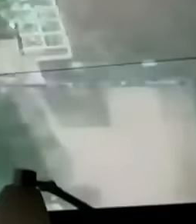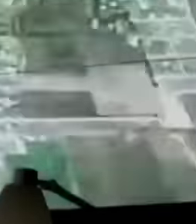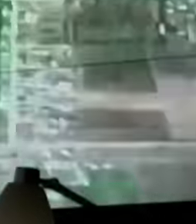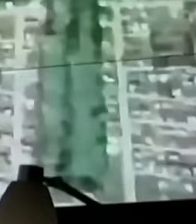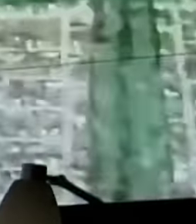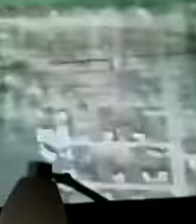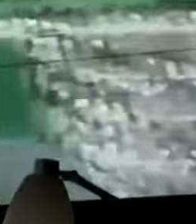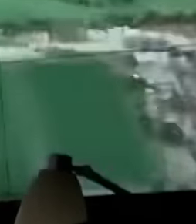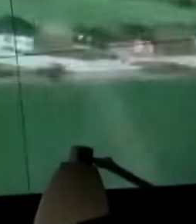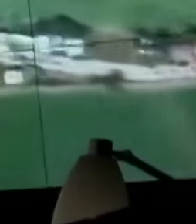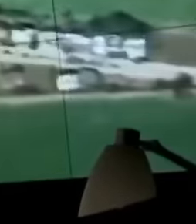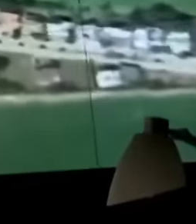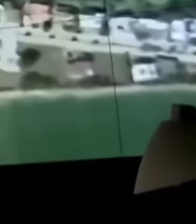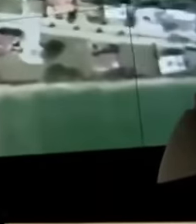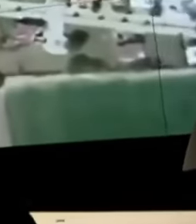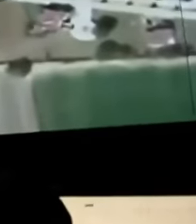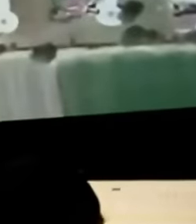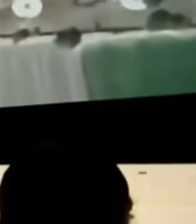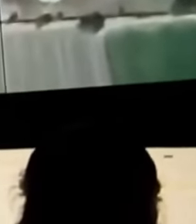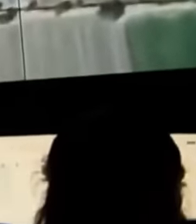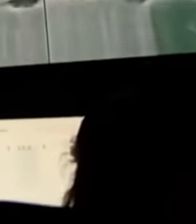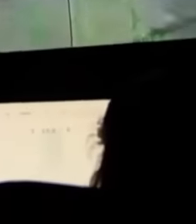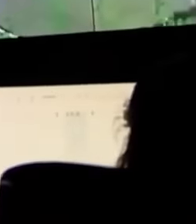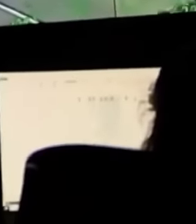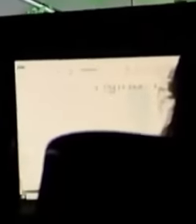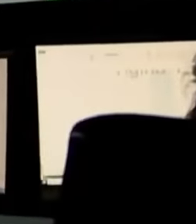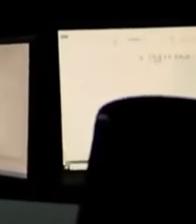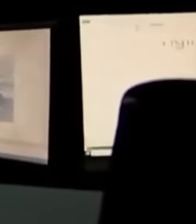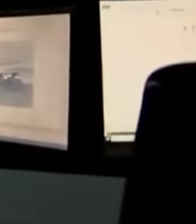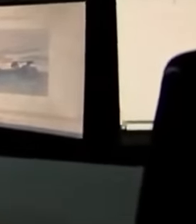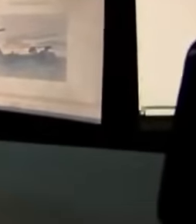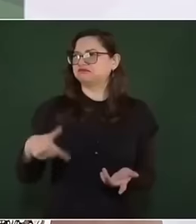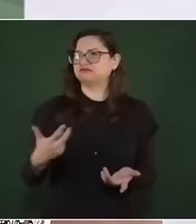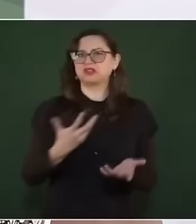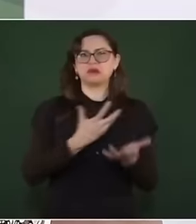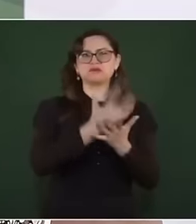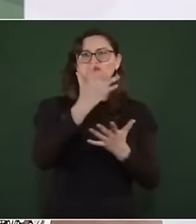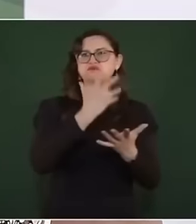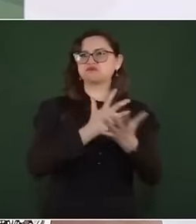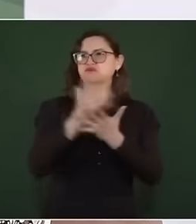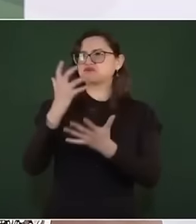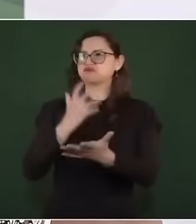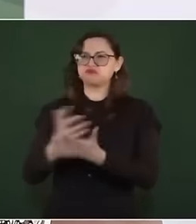a lo que debe ser la impartición de Justicia demasiado